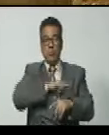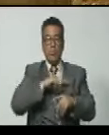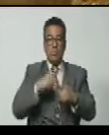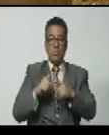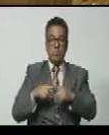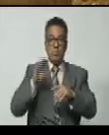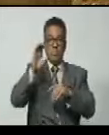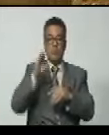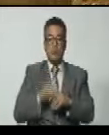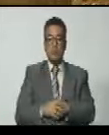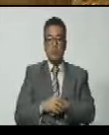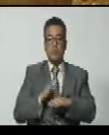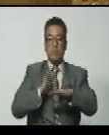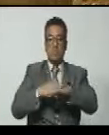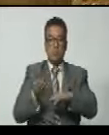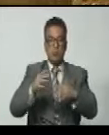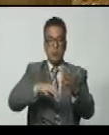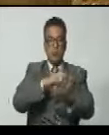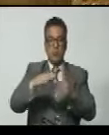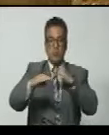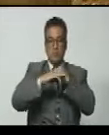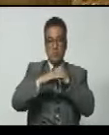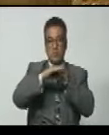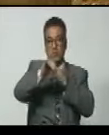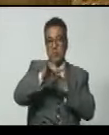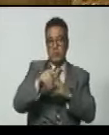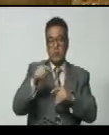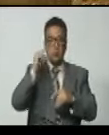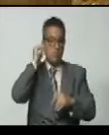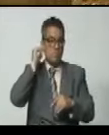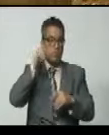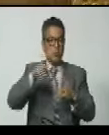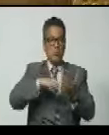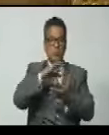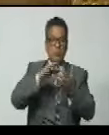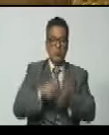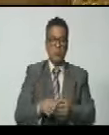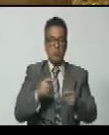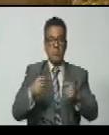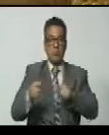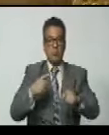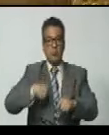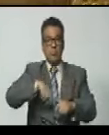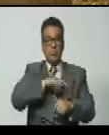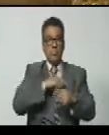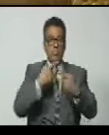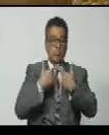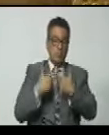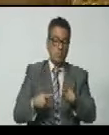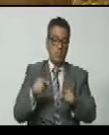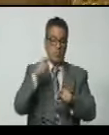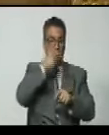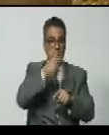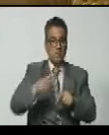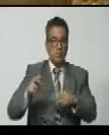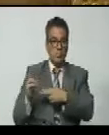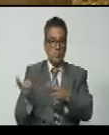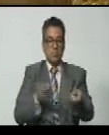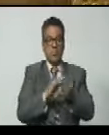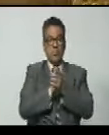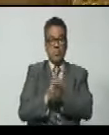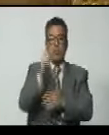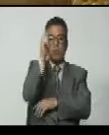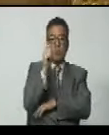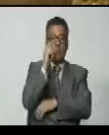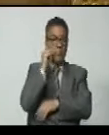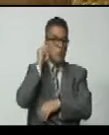de nuestra patria, porque el problema de la igualdad de la mujer es el problema de la liberación de nuestros pueblos. Hoy invito a mis colegas